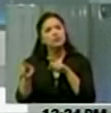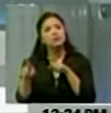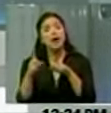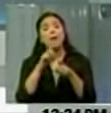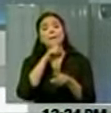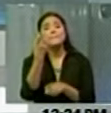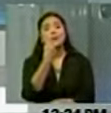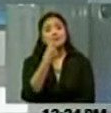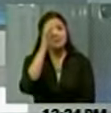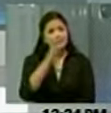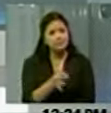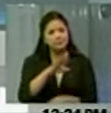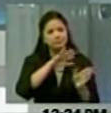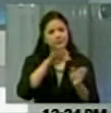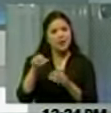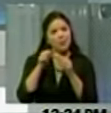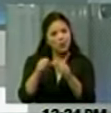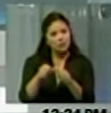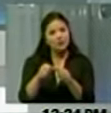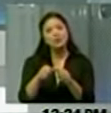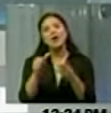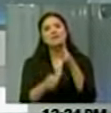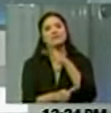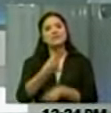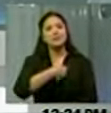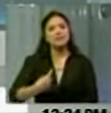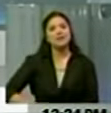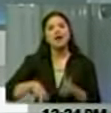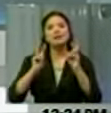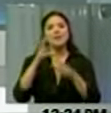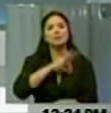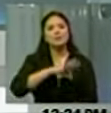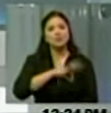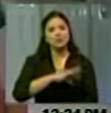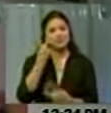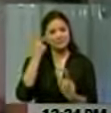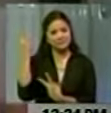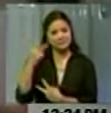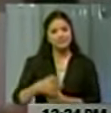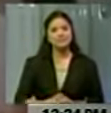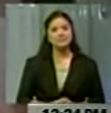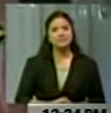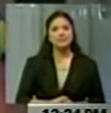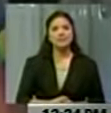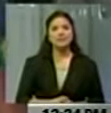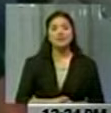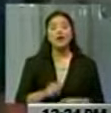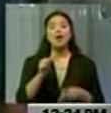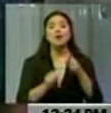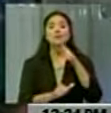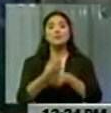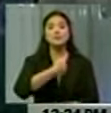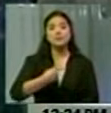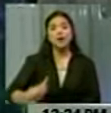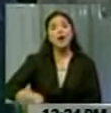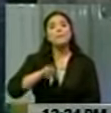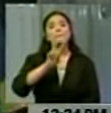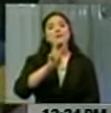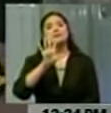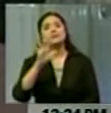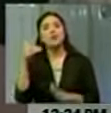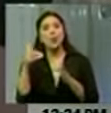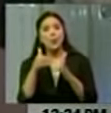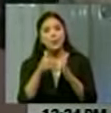medicamento específico. Vamos a seguir escuchando las palabras del vicepresidente para el área social, Jorge Reaza. Dice el vicepresidente, de esas